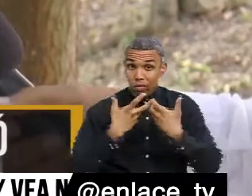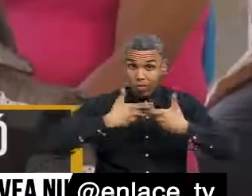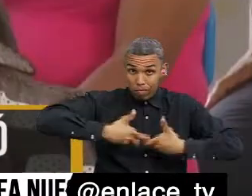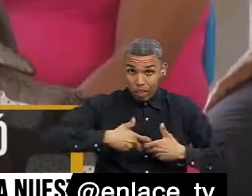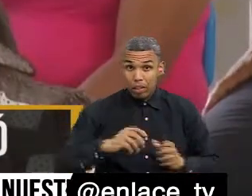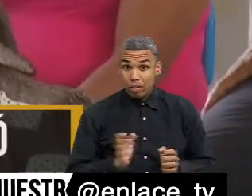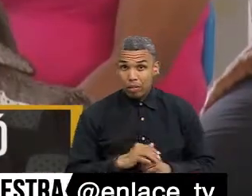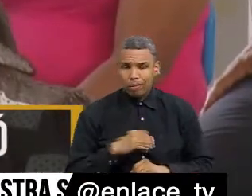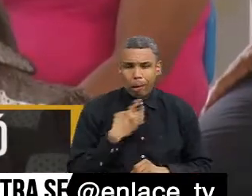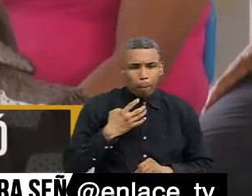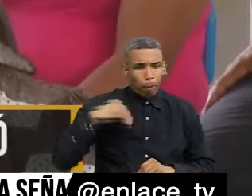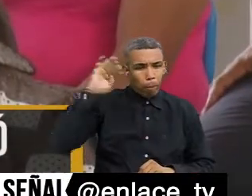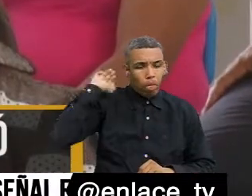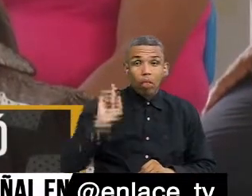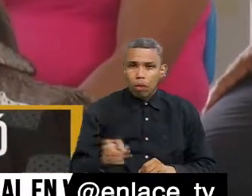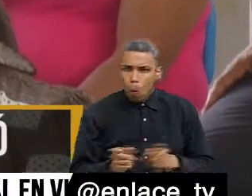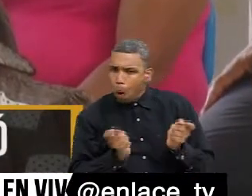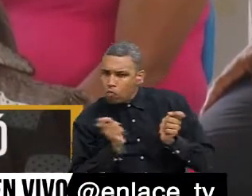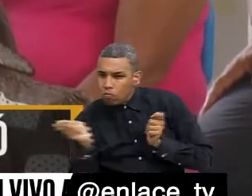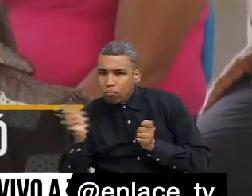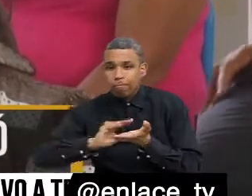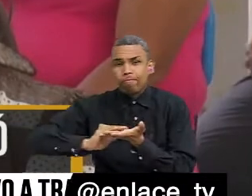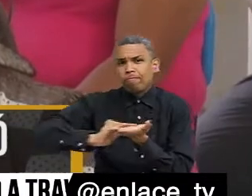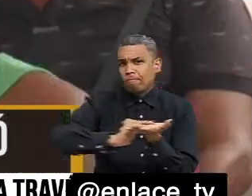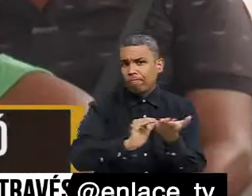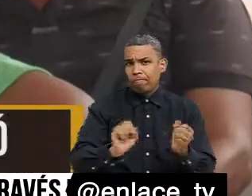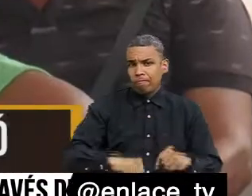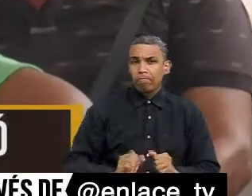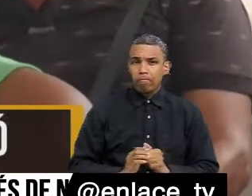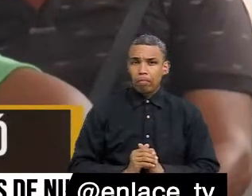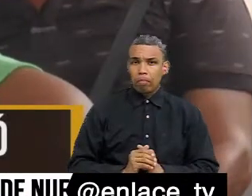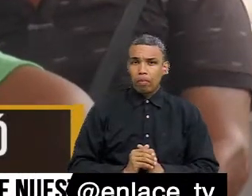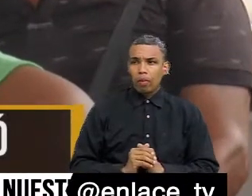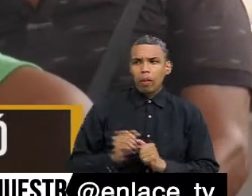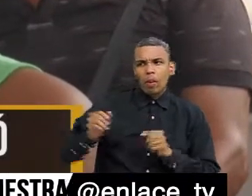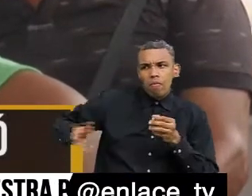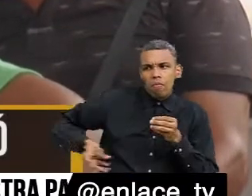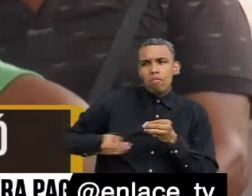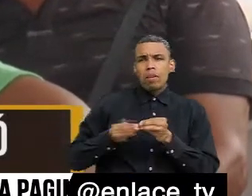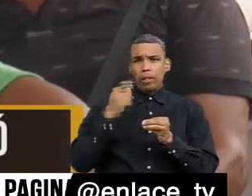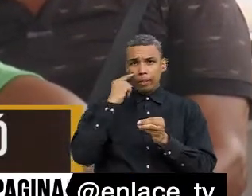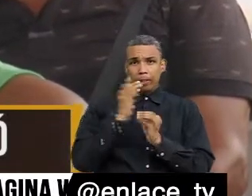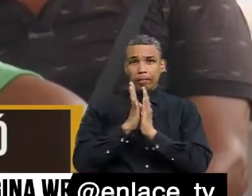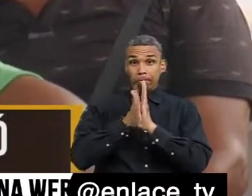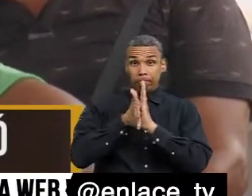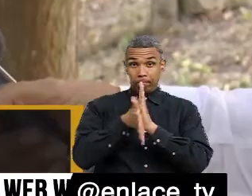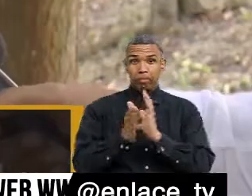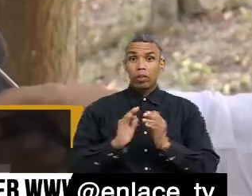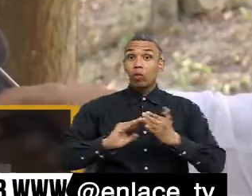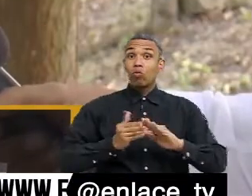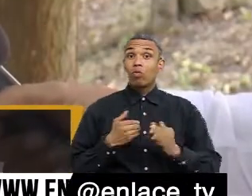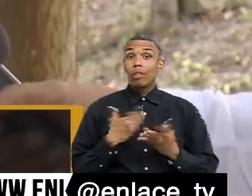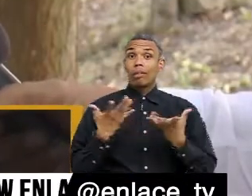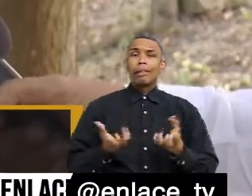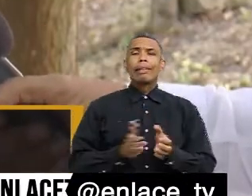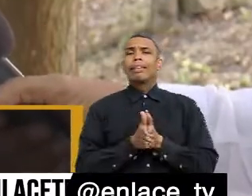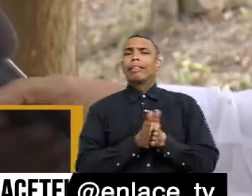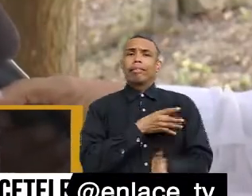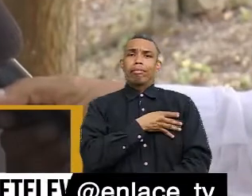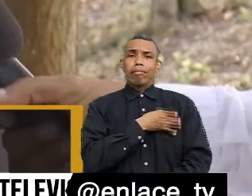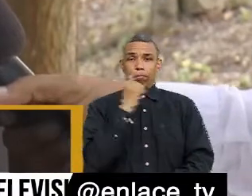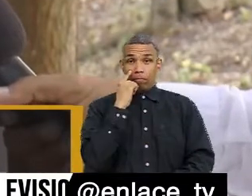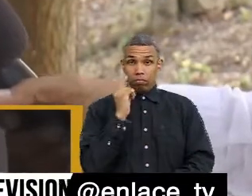esos impactos que se puedan generar según cifuentes la comunidad está a la expectativa de este proyecto con mucha alegría que la gente se